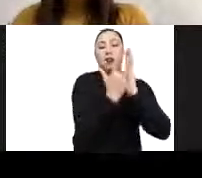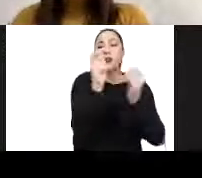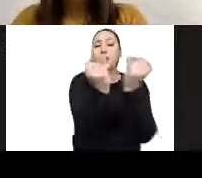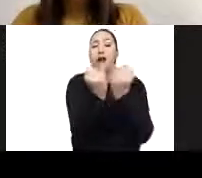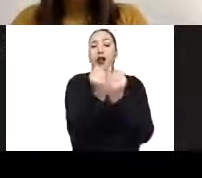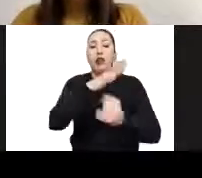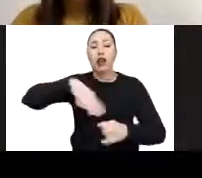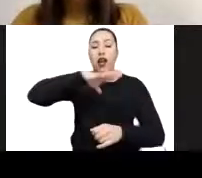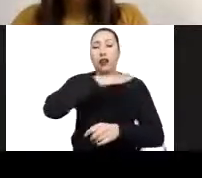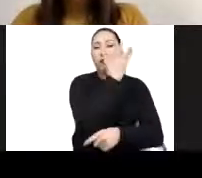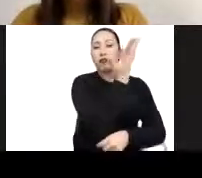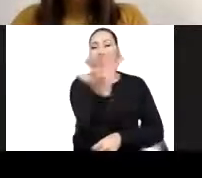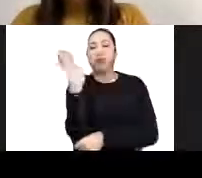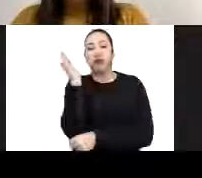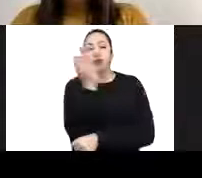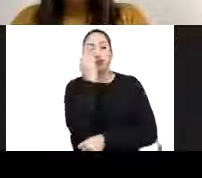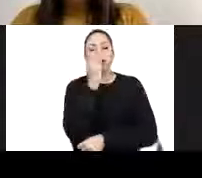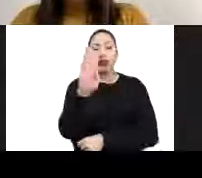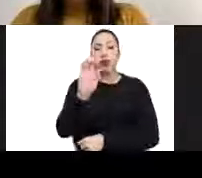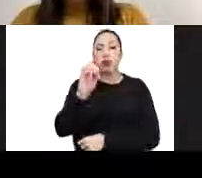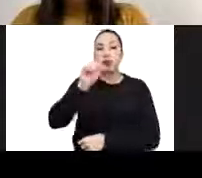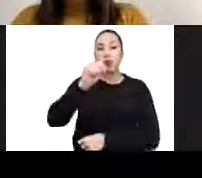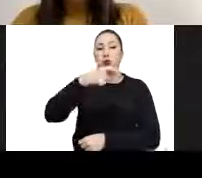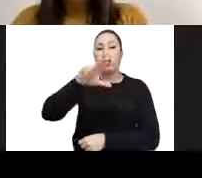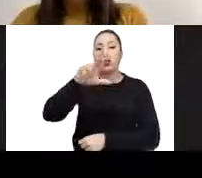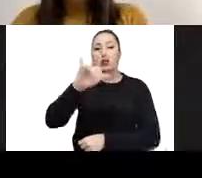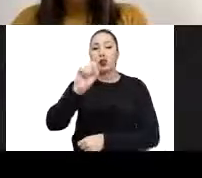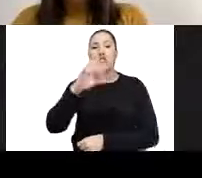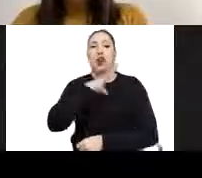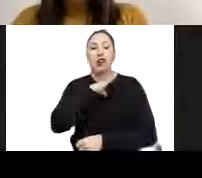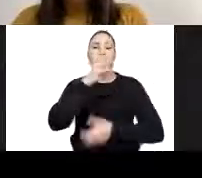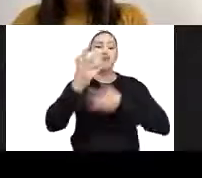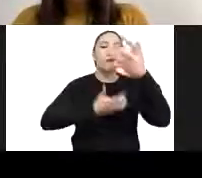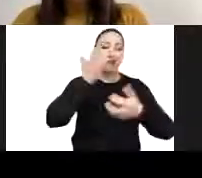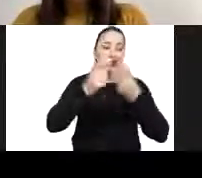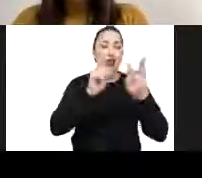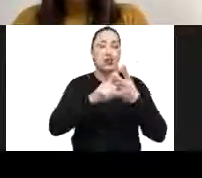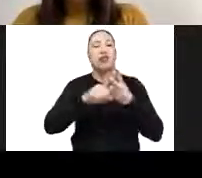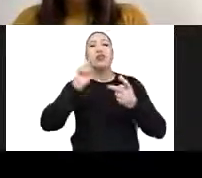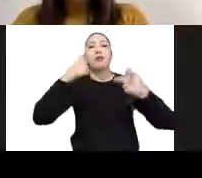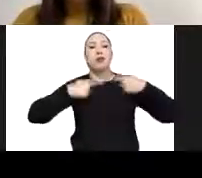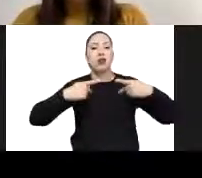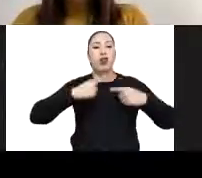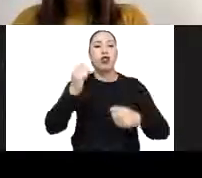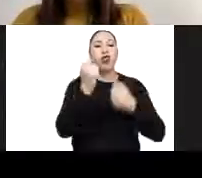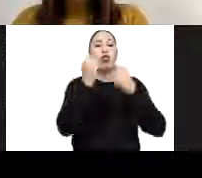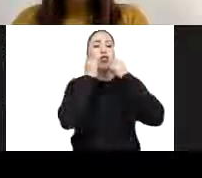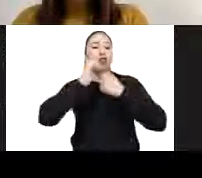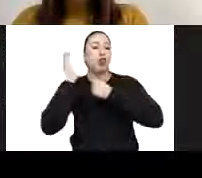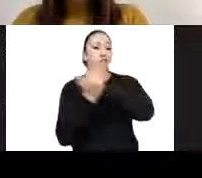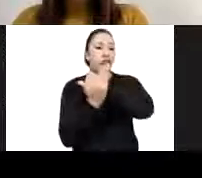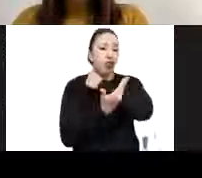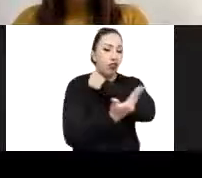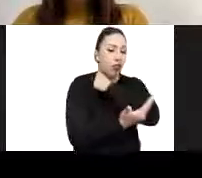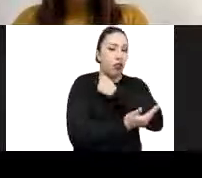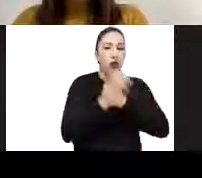la degradación de las masas boscosas debido a los incendios, a la tala ilegal, al sobrepastoreo, a los procesos